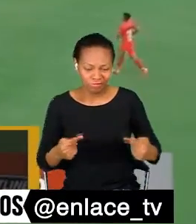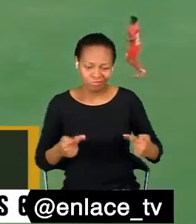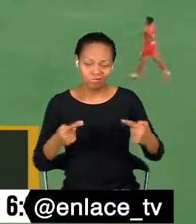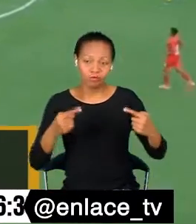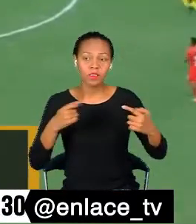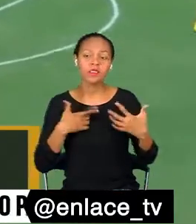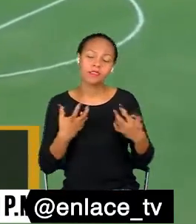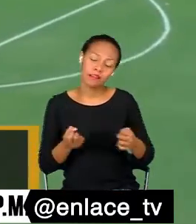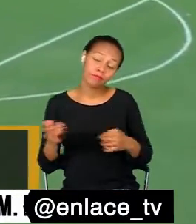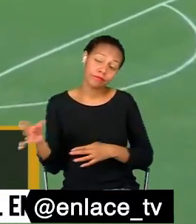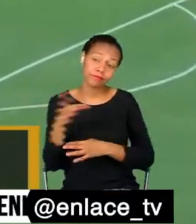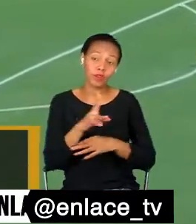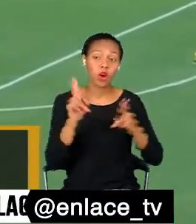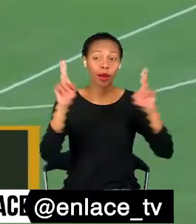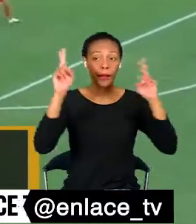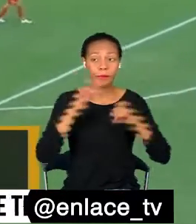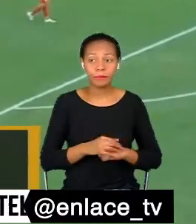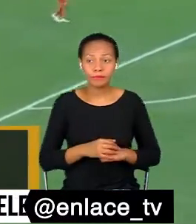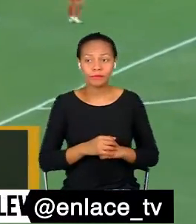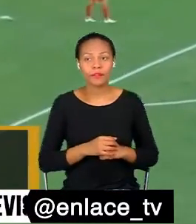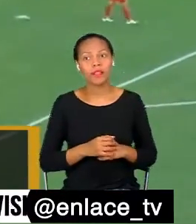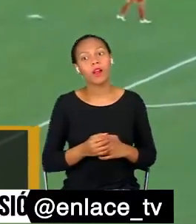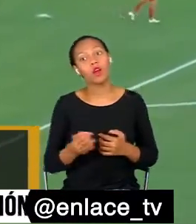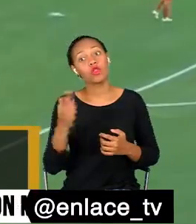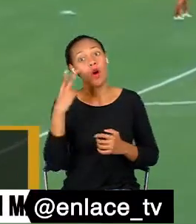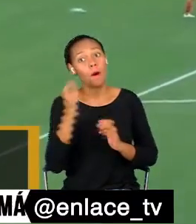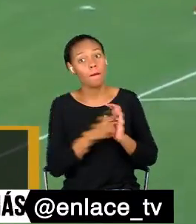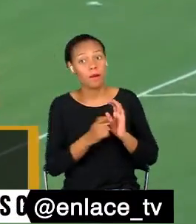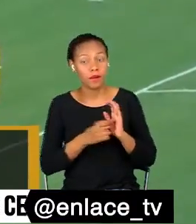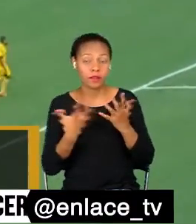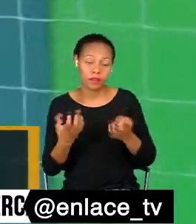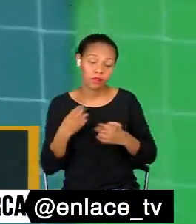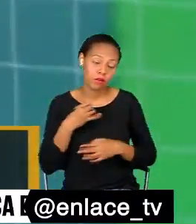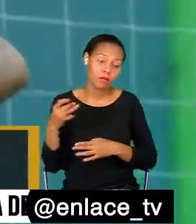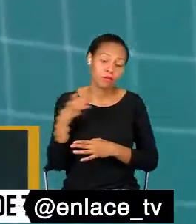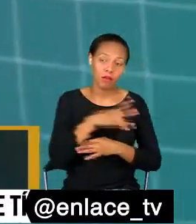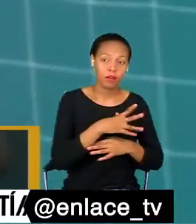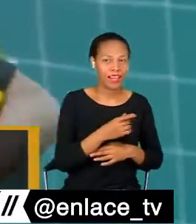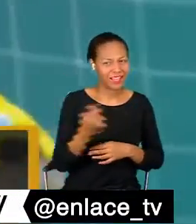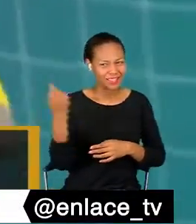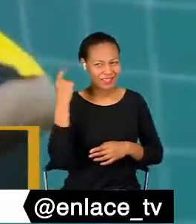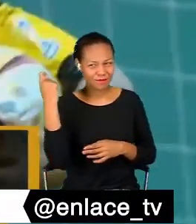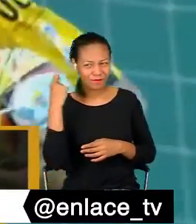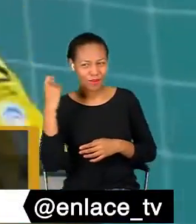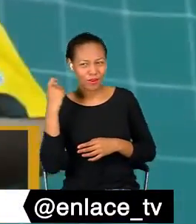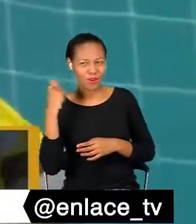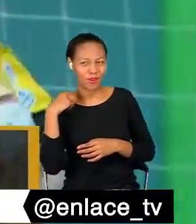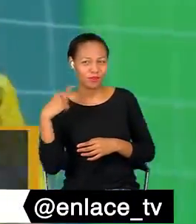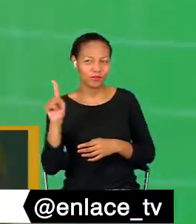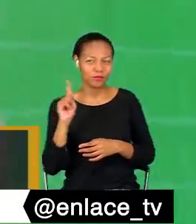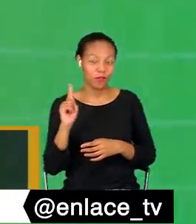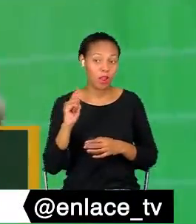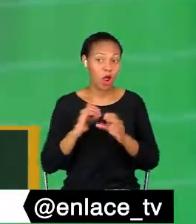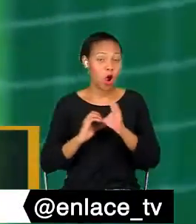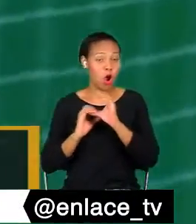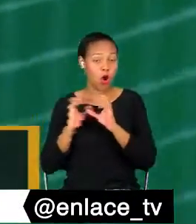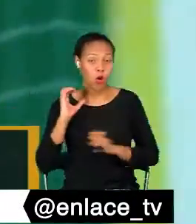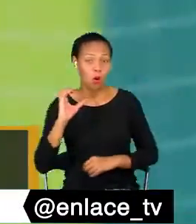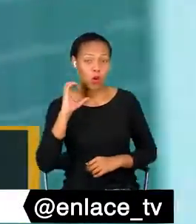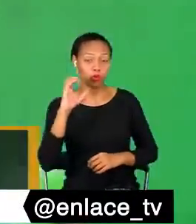La máquina amarilla espera obtener su segundo triunfo en la Copa Águila 2016, luego del alcanzado en la primera fecha como local frente al